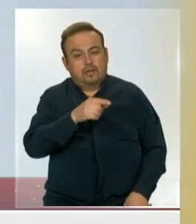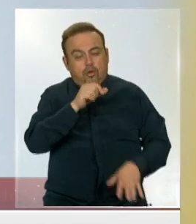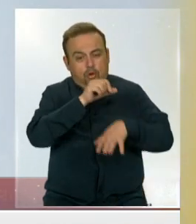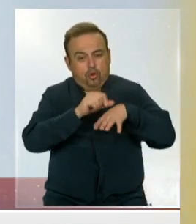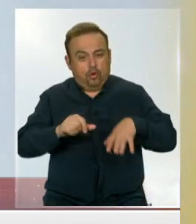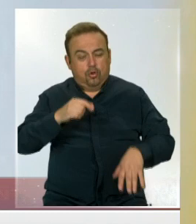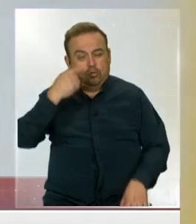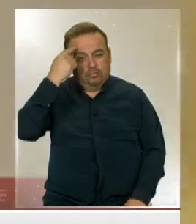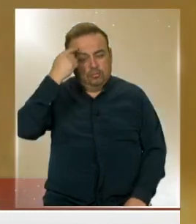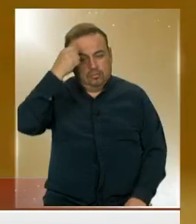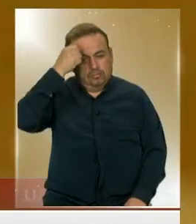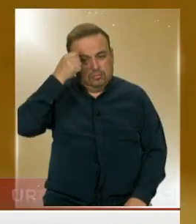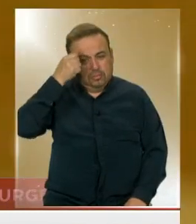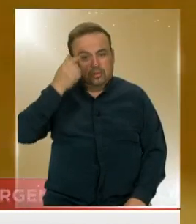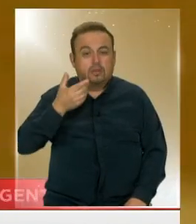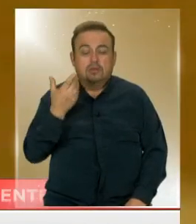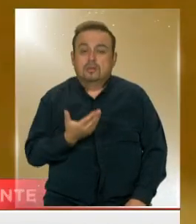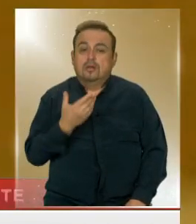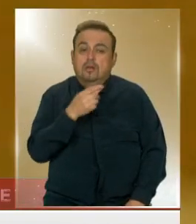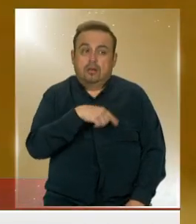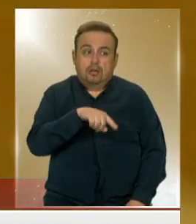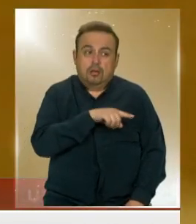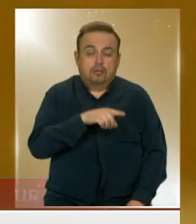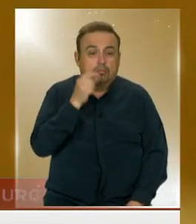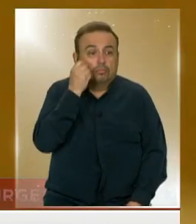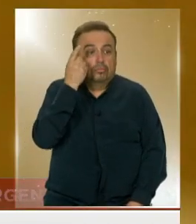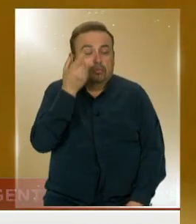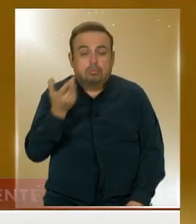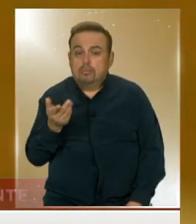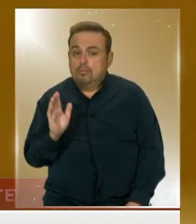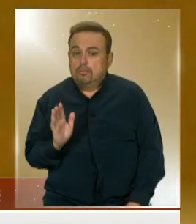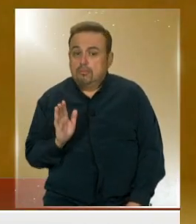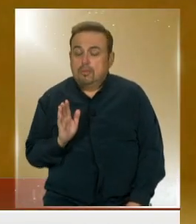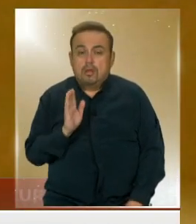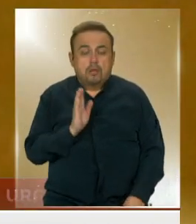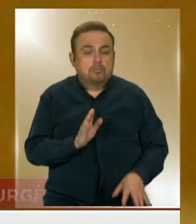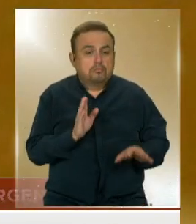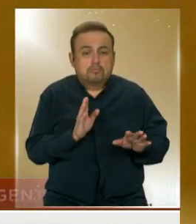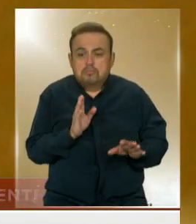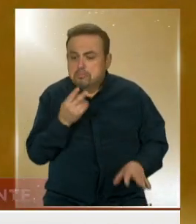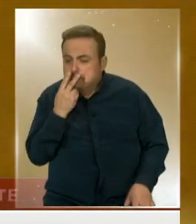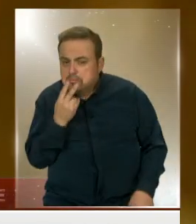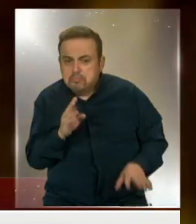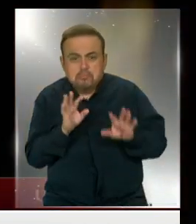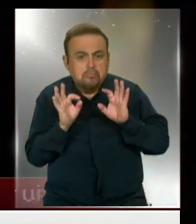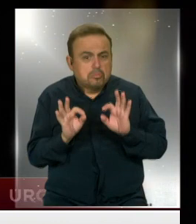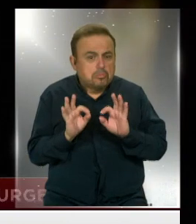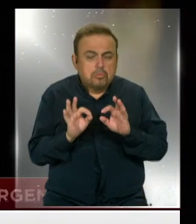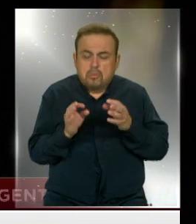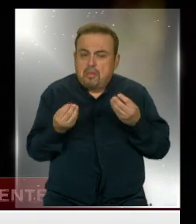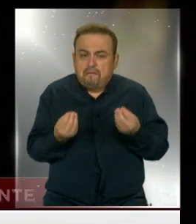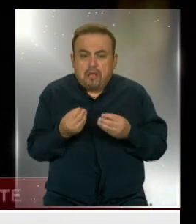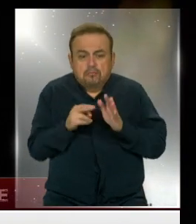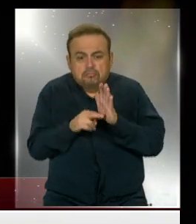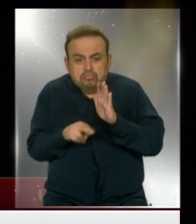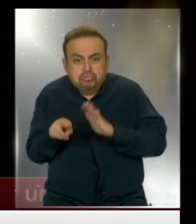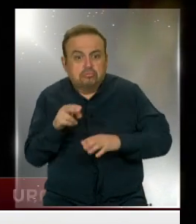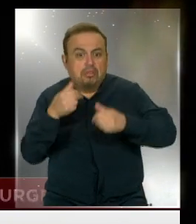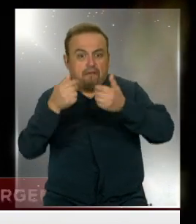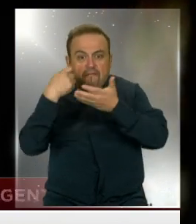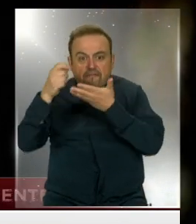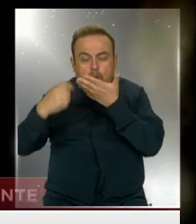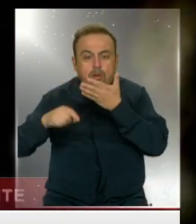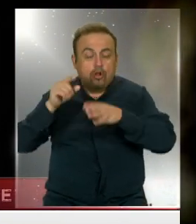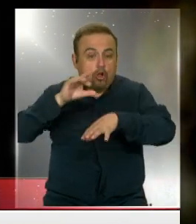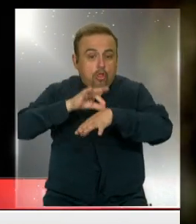operación del hematoma subdural. Y al menos que nosotros supiéramos, no había ningún signo, ¿no? Por eso digo... Supuestamente, a